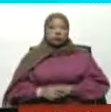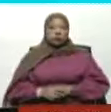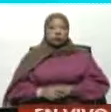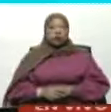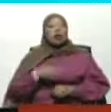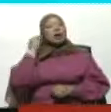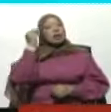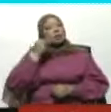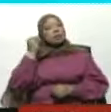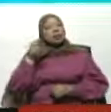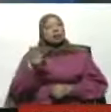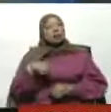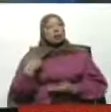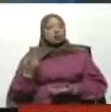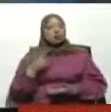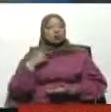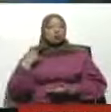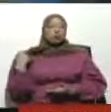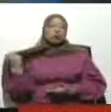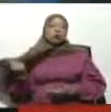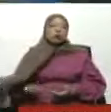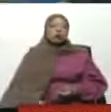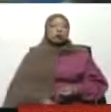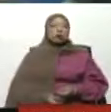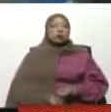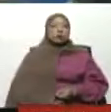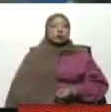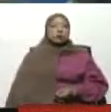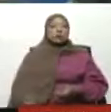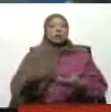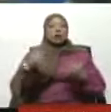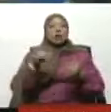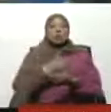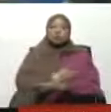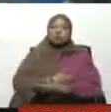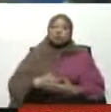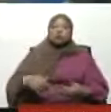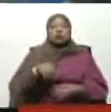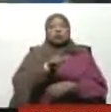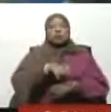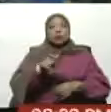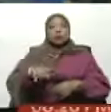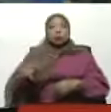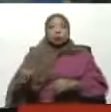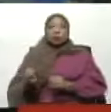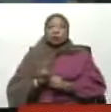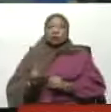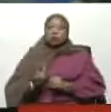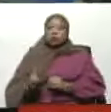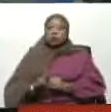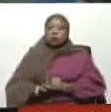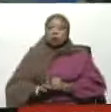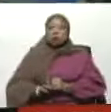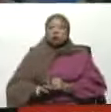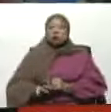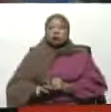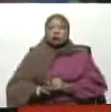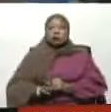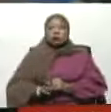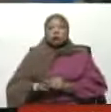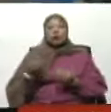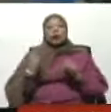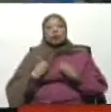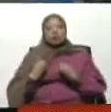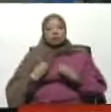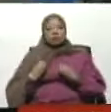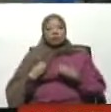piensas tú, Ángel? No, presidente, hay millones de venezolanos, de comuneros y comuneras, de personas aspirantes a